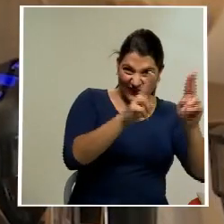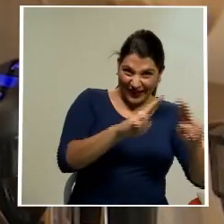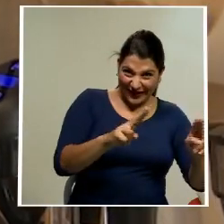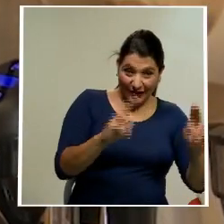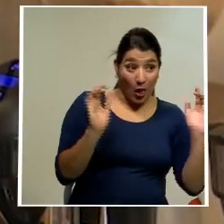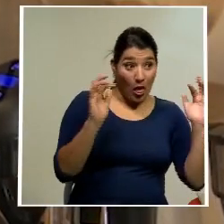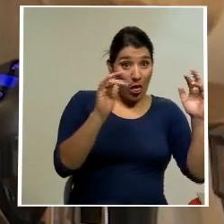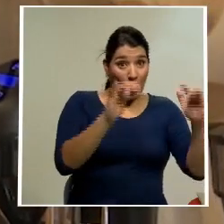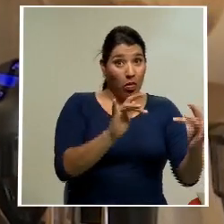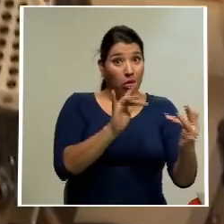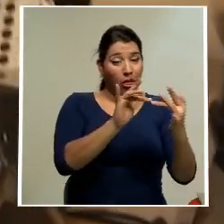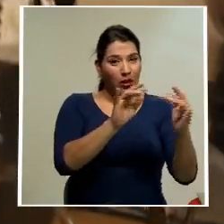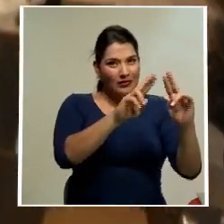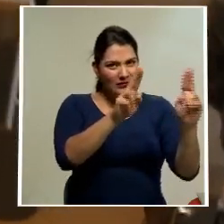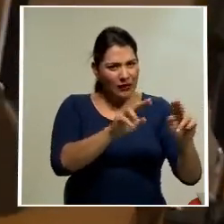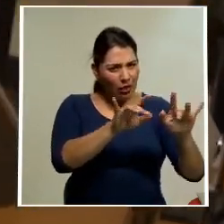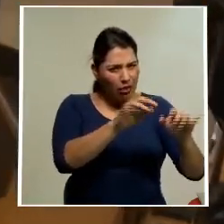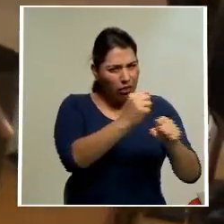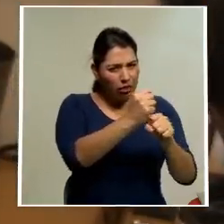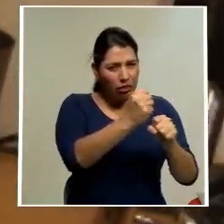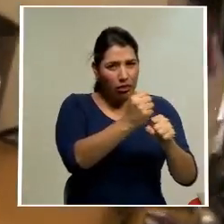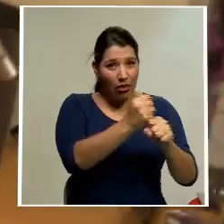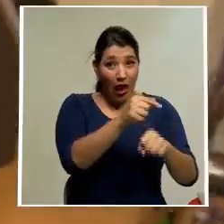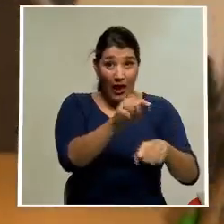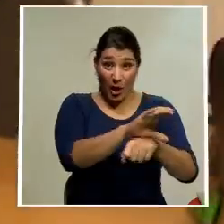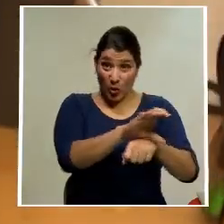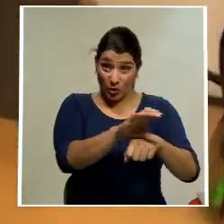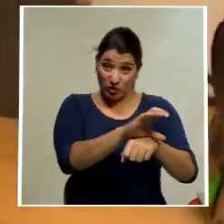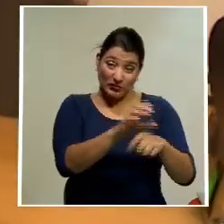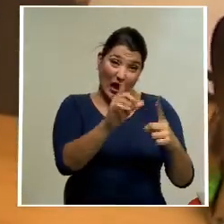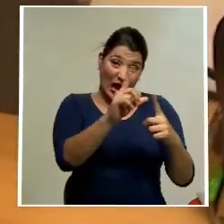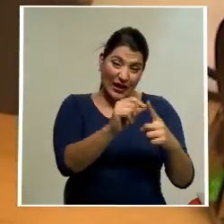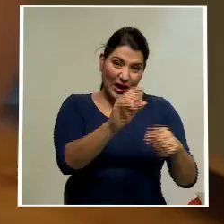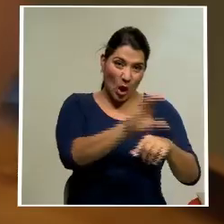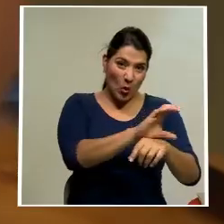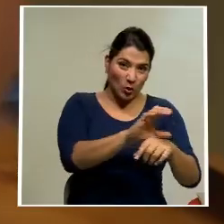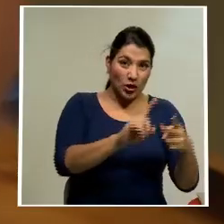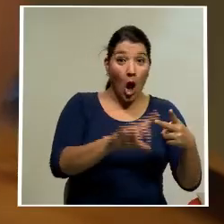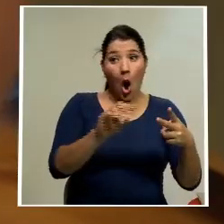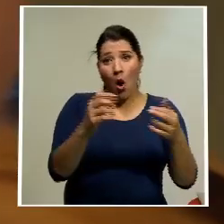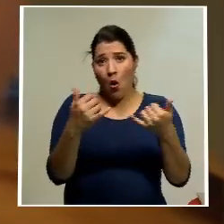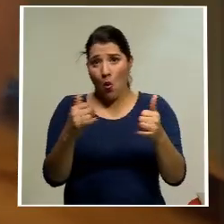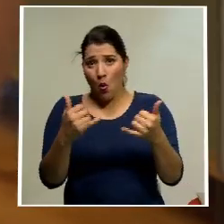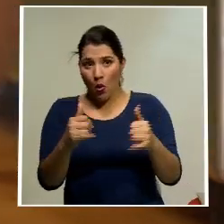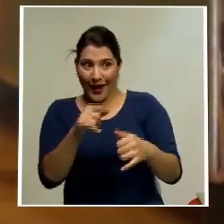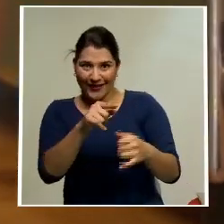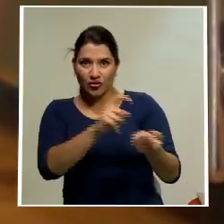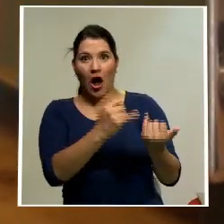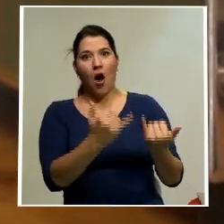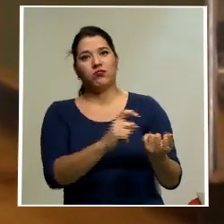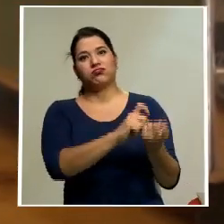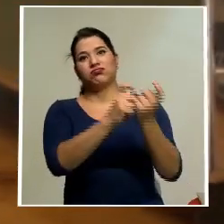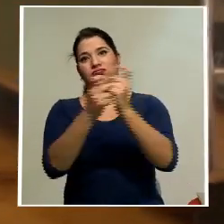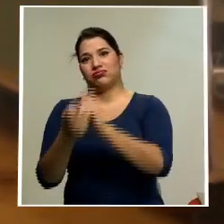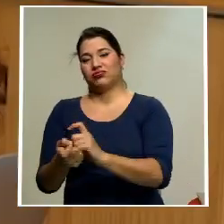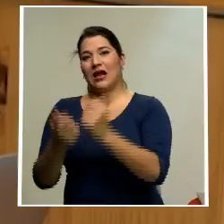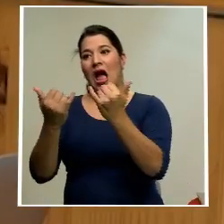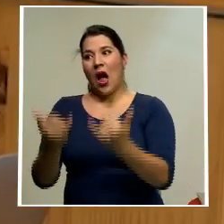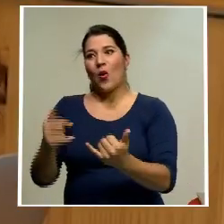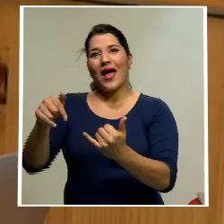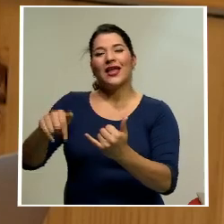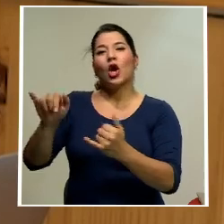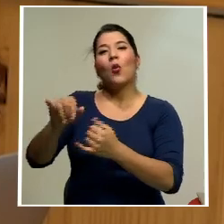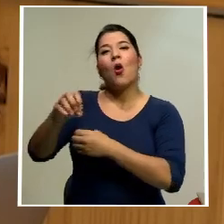en donde íbamos algunos a trabajar en una computadora que alquilábamos, otros a jugar videojuegos. Eso evolucionó, todo es más